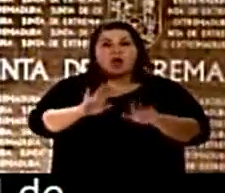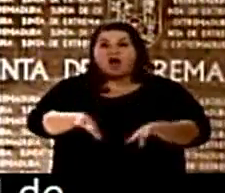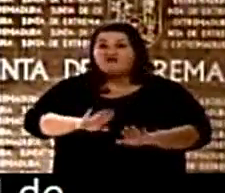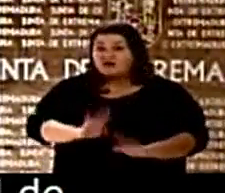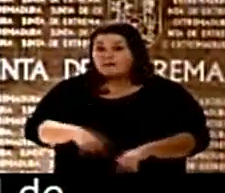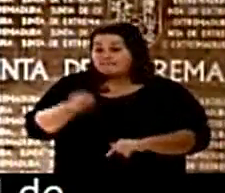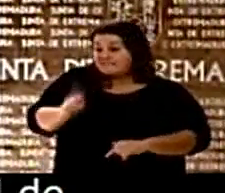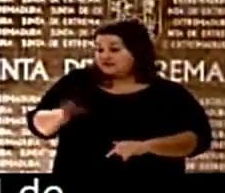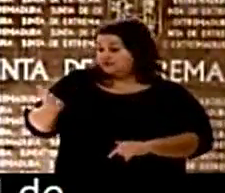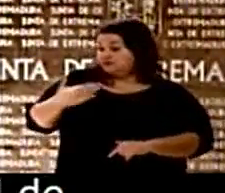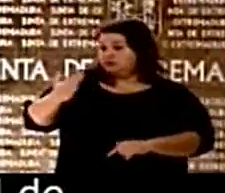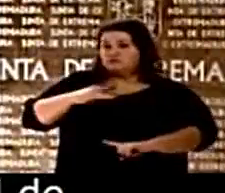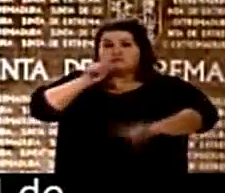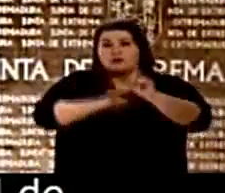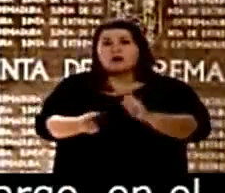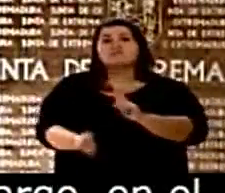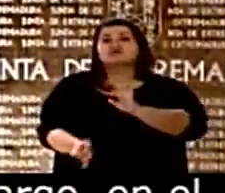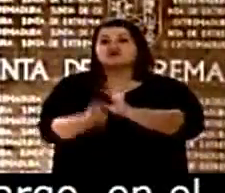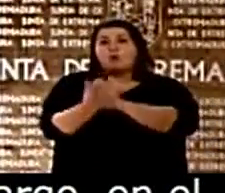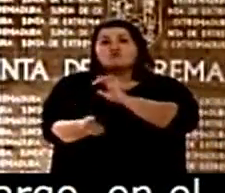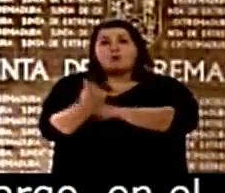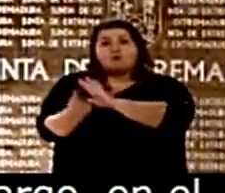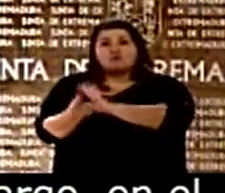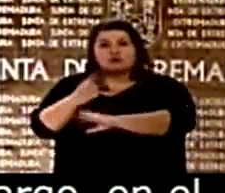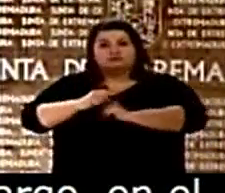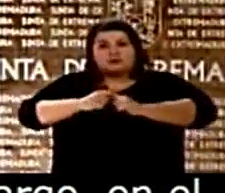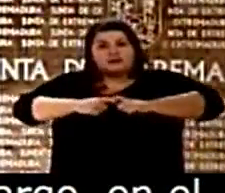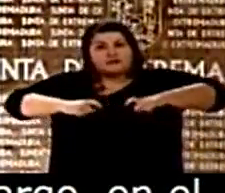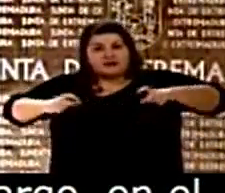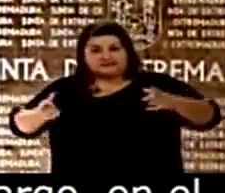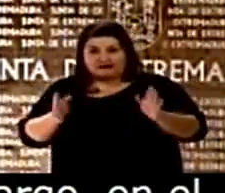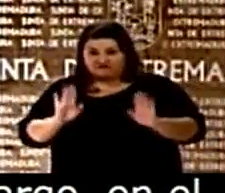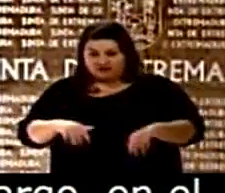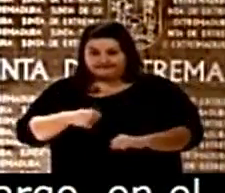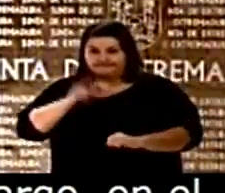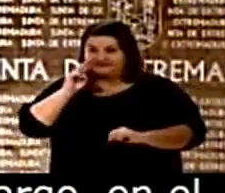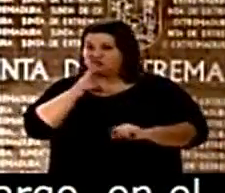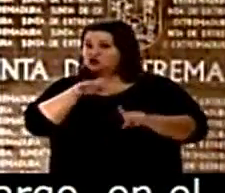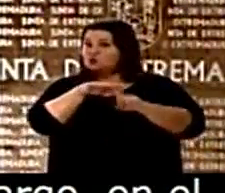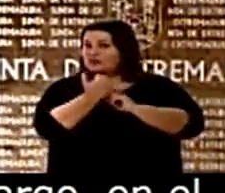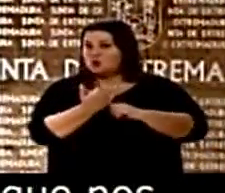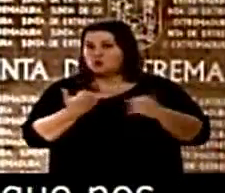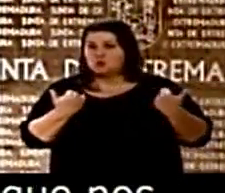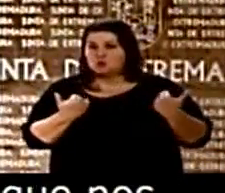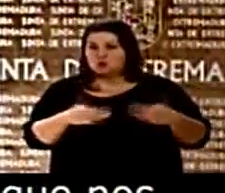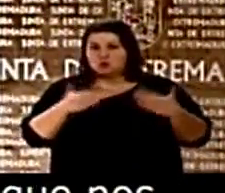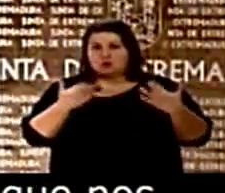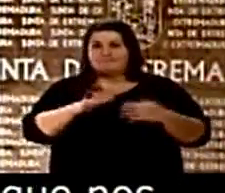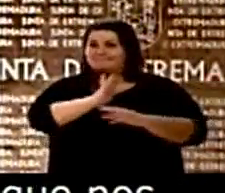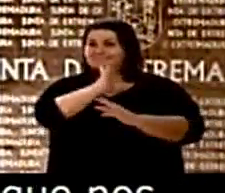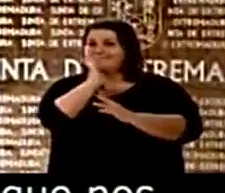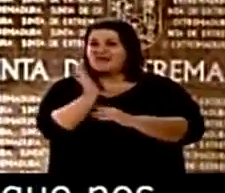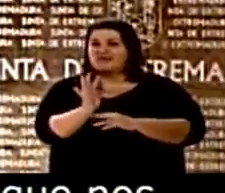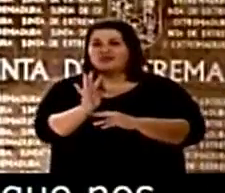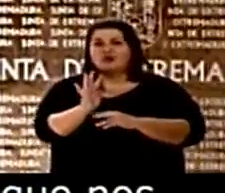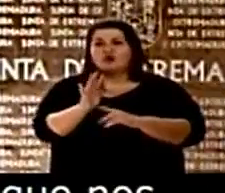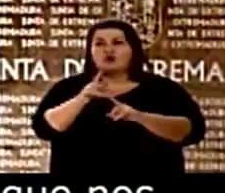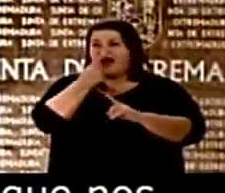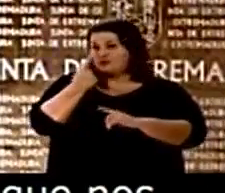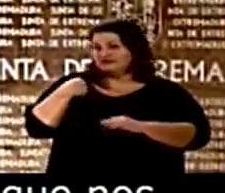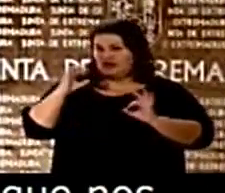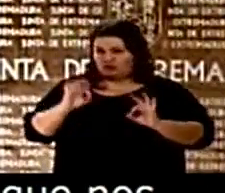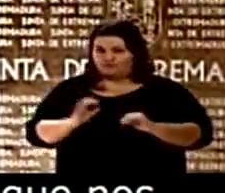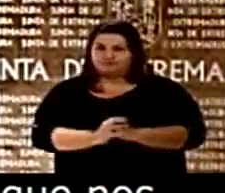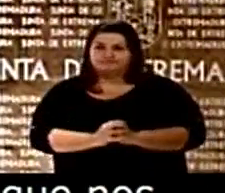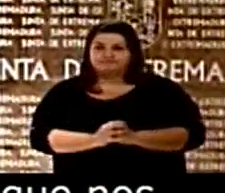repunte de las incidencias que nos vuelve a colocar en una situación similar al del año